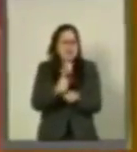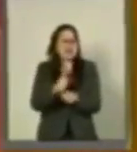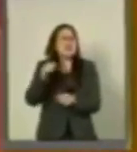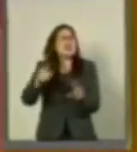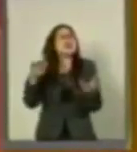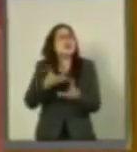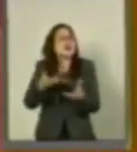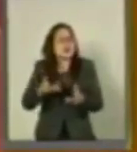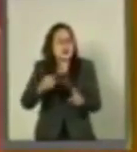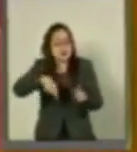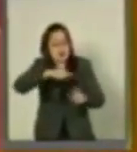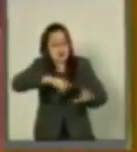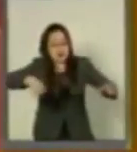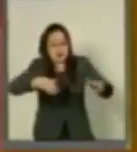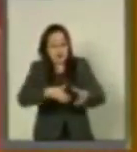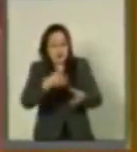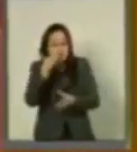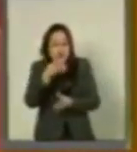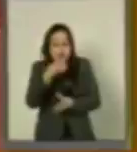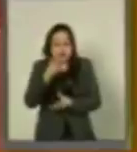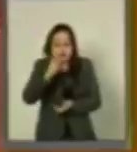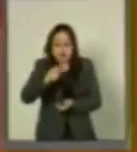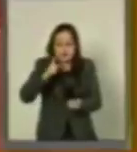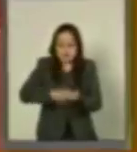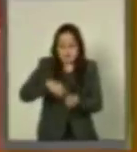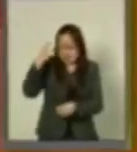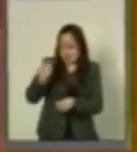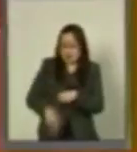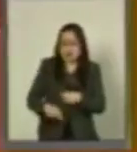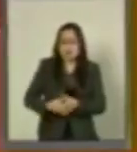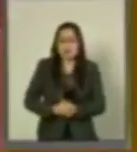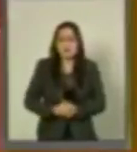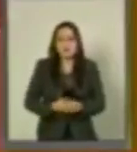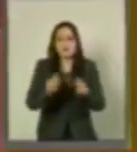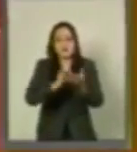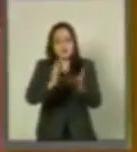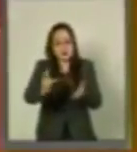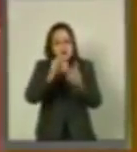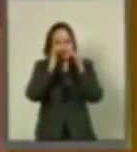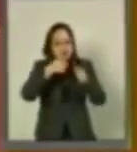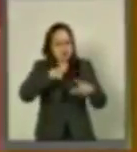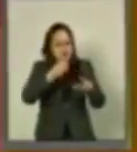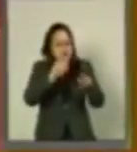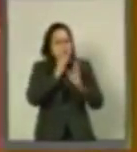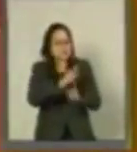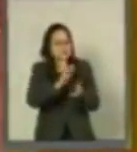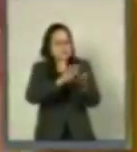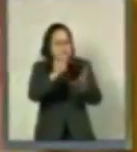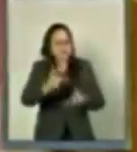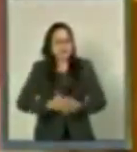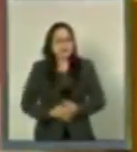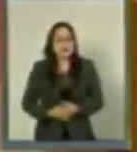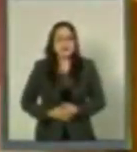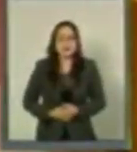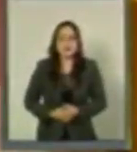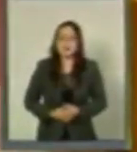que son un verdadero peligro? Muchas gracias por su atención y sus respuestas.